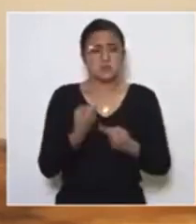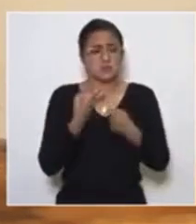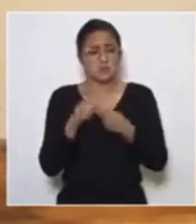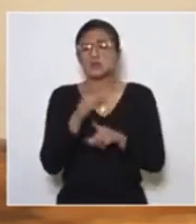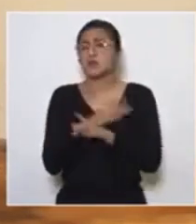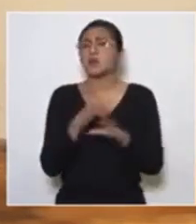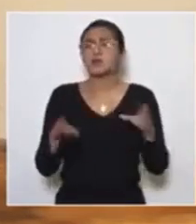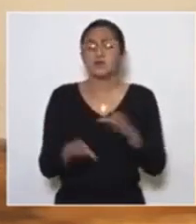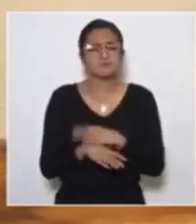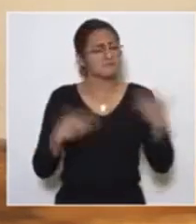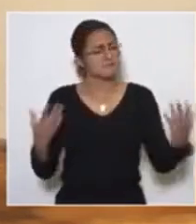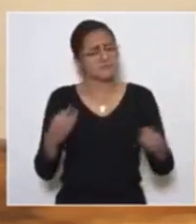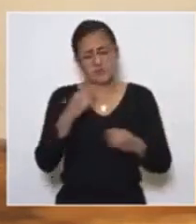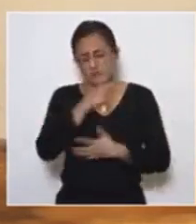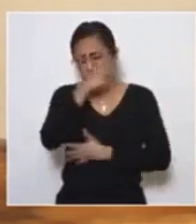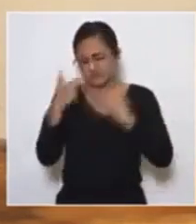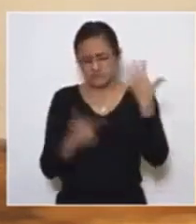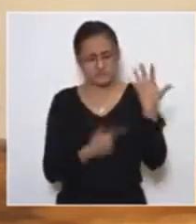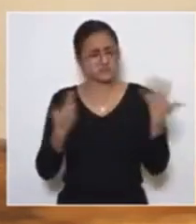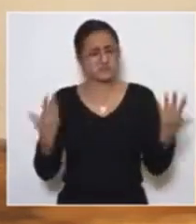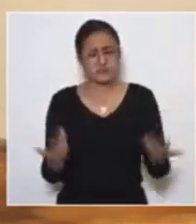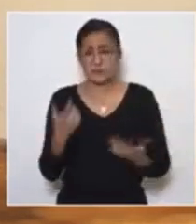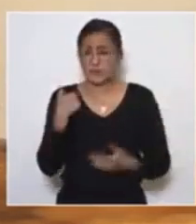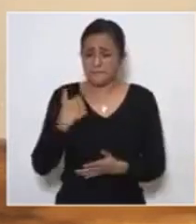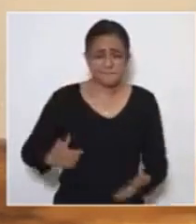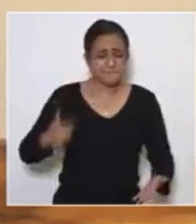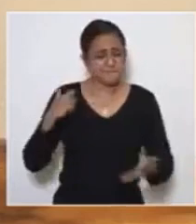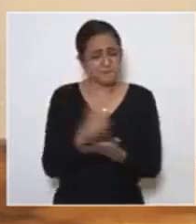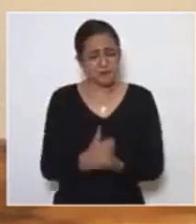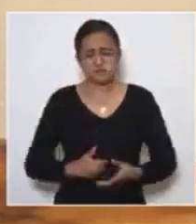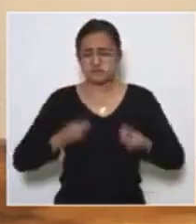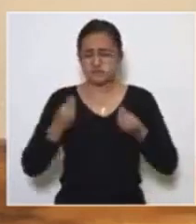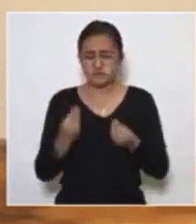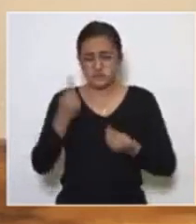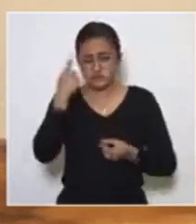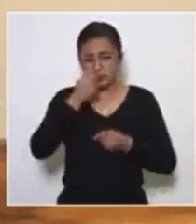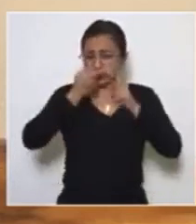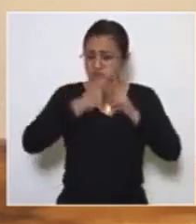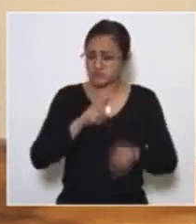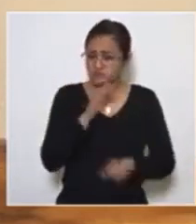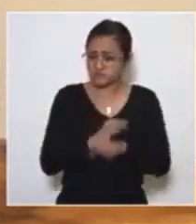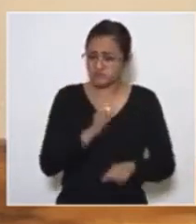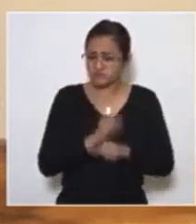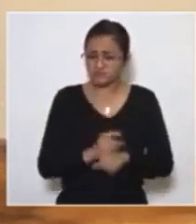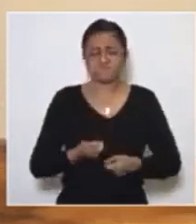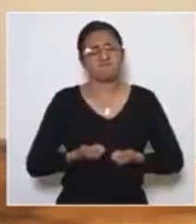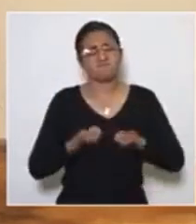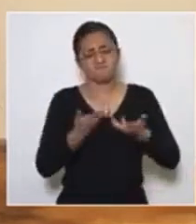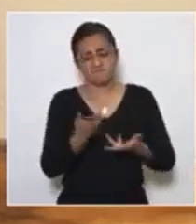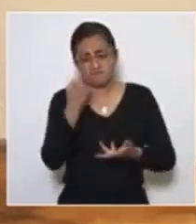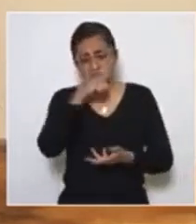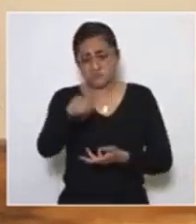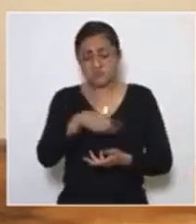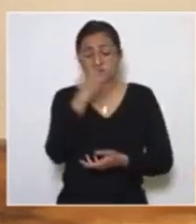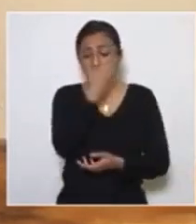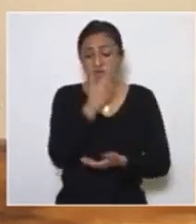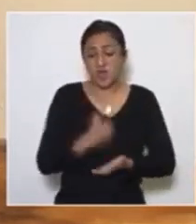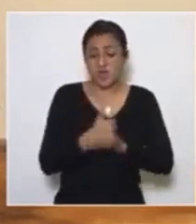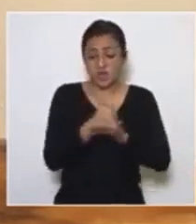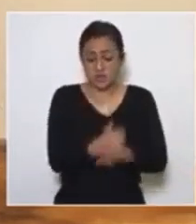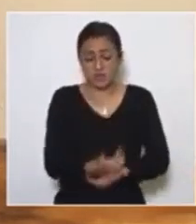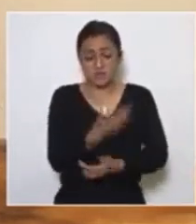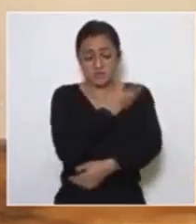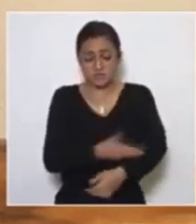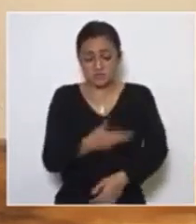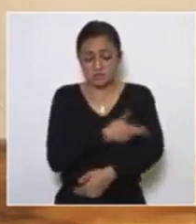tipo y muchas más cosas. Es una inversión muy grande la que se hace desde el presupuesto del